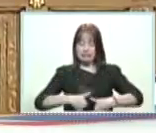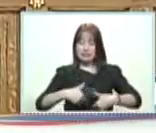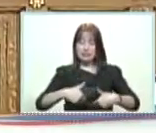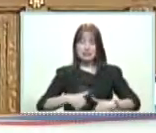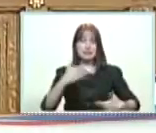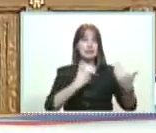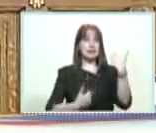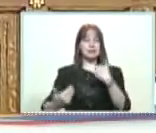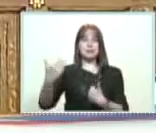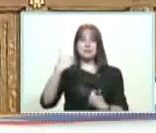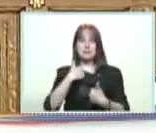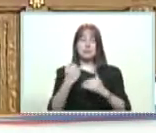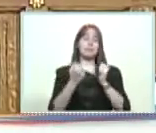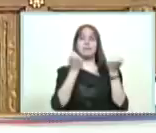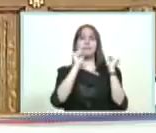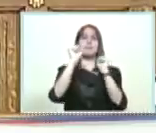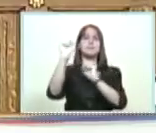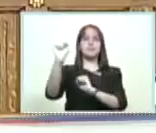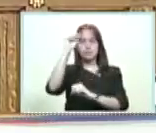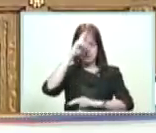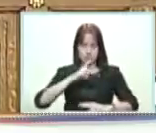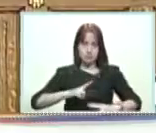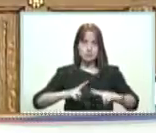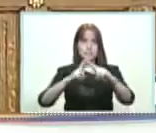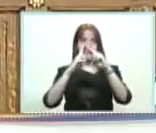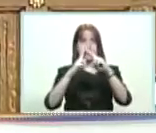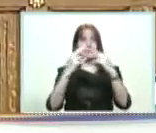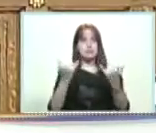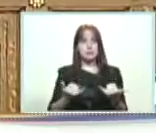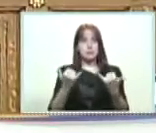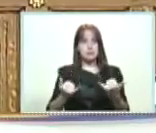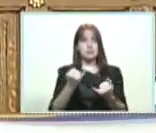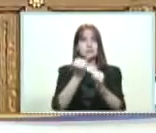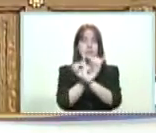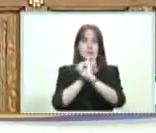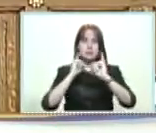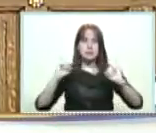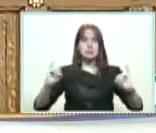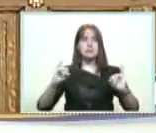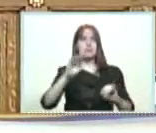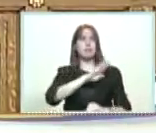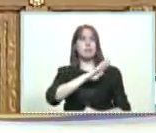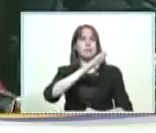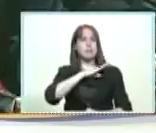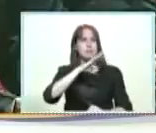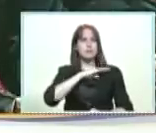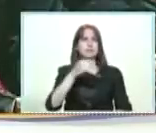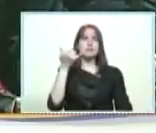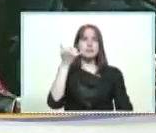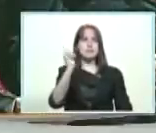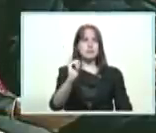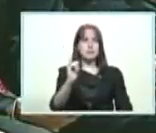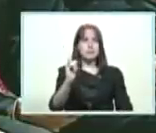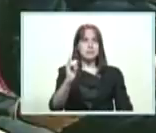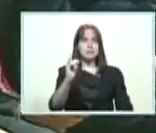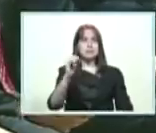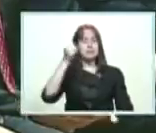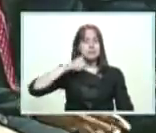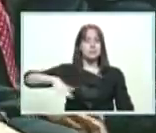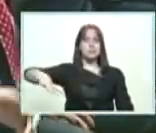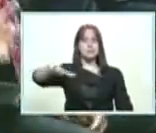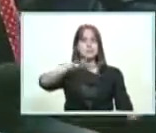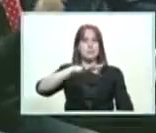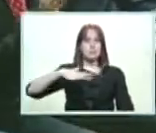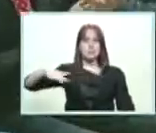sacrificios para defender la dignidad, la independencia y la propia existencia del pueblo y